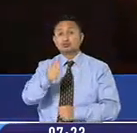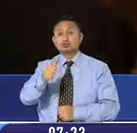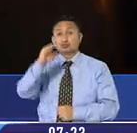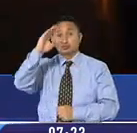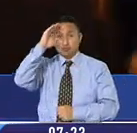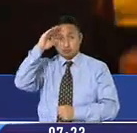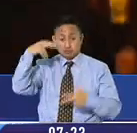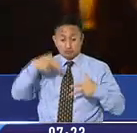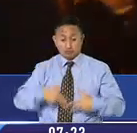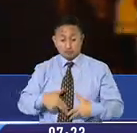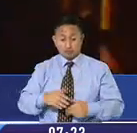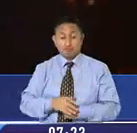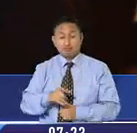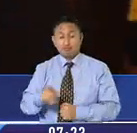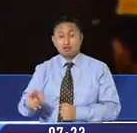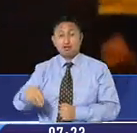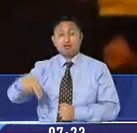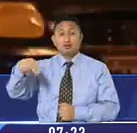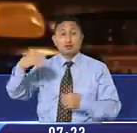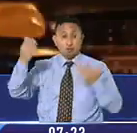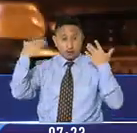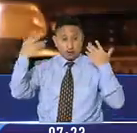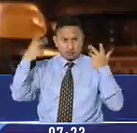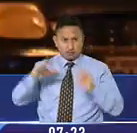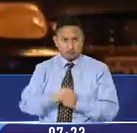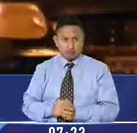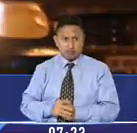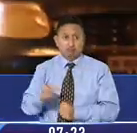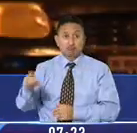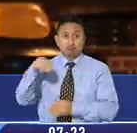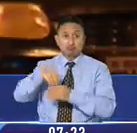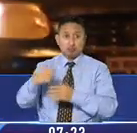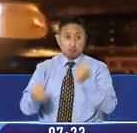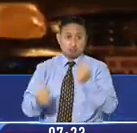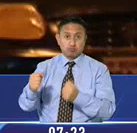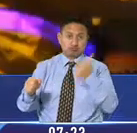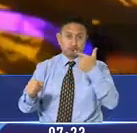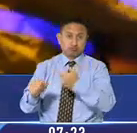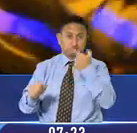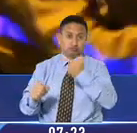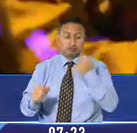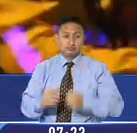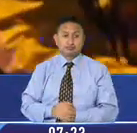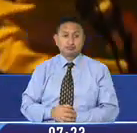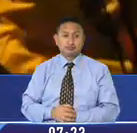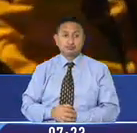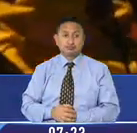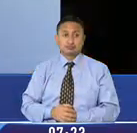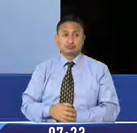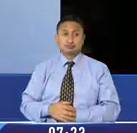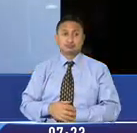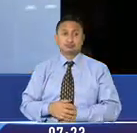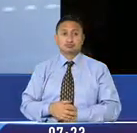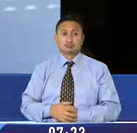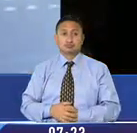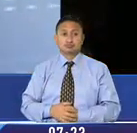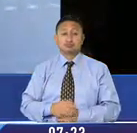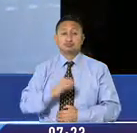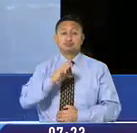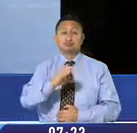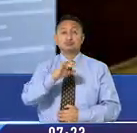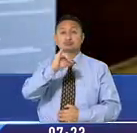en Mucholote, norte de Guayaquil. También estaba dentro de un vehículo. En cambio, para ejecutar el asesinato de Cintia